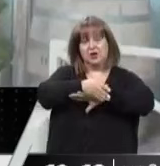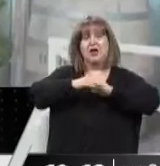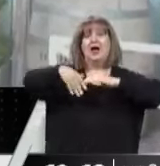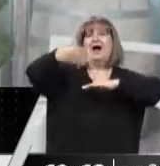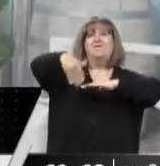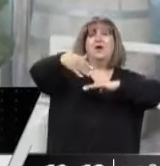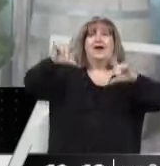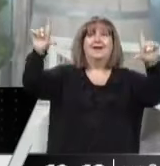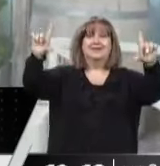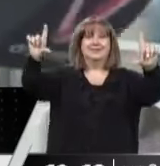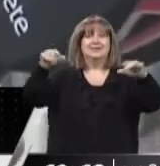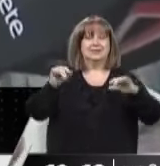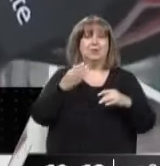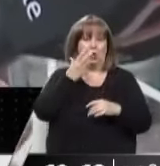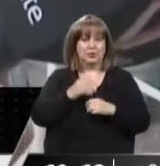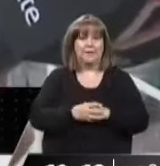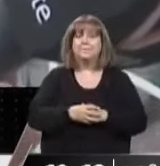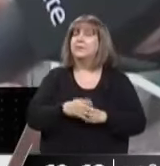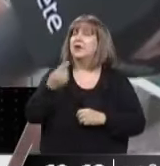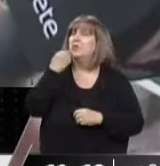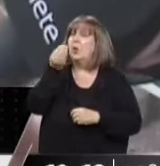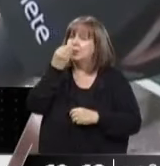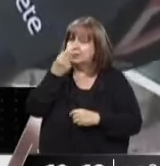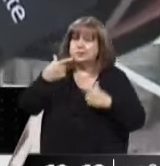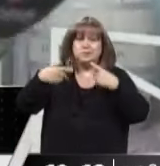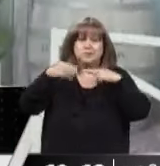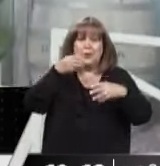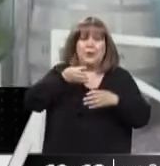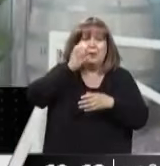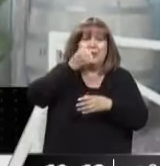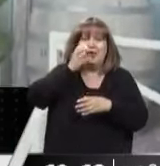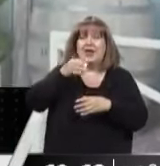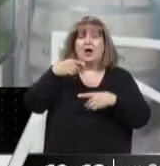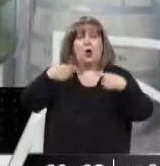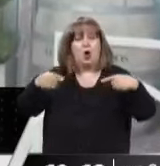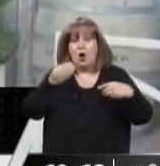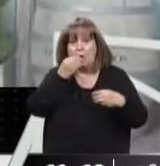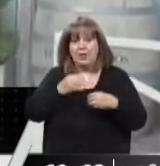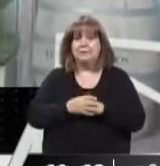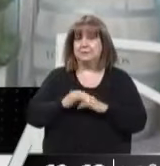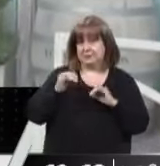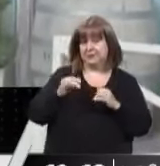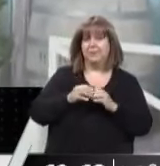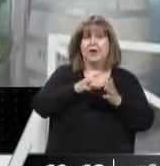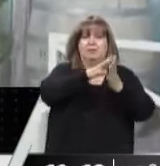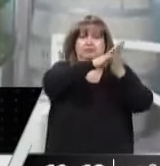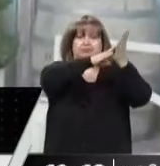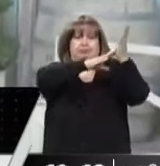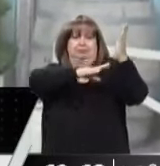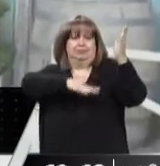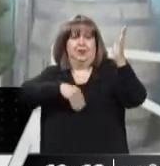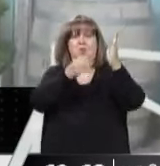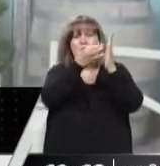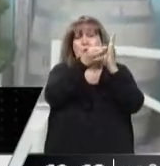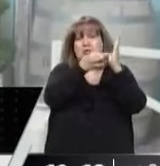hacerlo afuera. ¿Tienen bebidas, comidas especiales preparadas? Sí, tenemos un menú gigante con un montón de